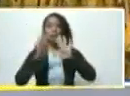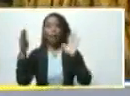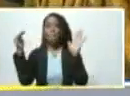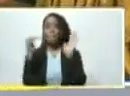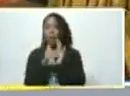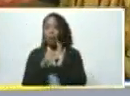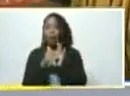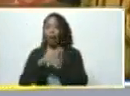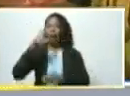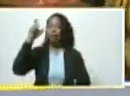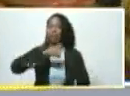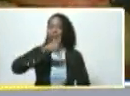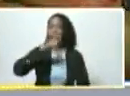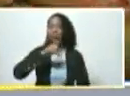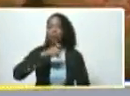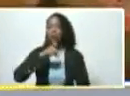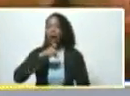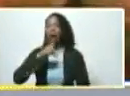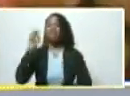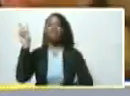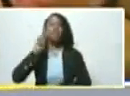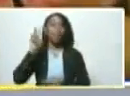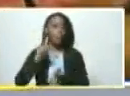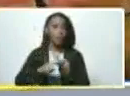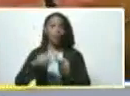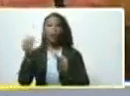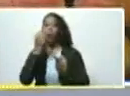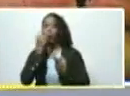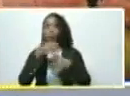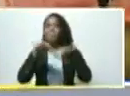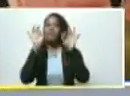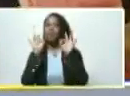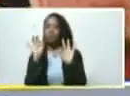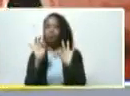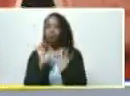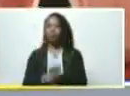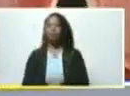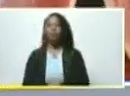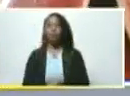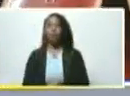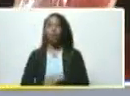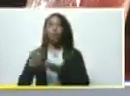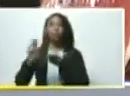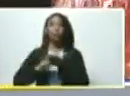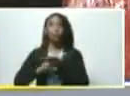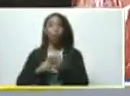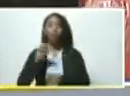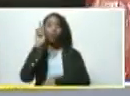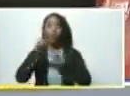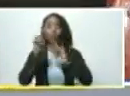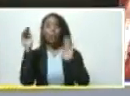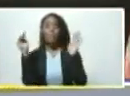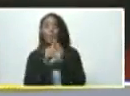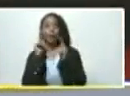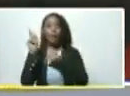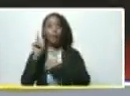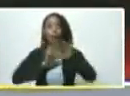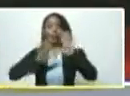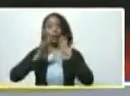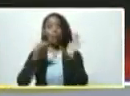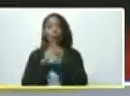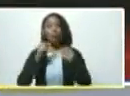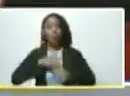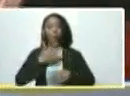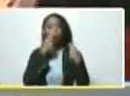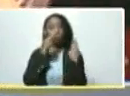que necesitaban las vitaminas, la nutrición especial, se recuperaron 12.000 de esas 15.000, y aquí